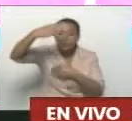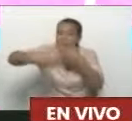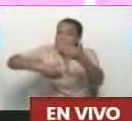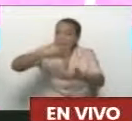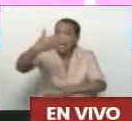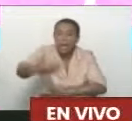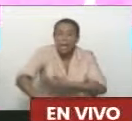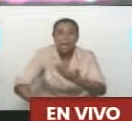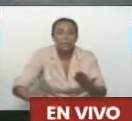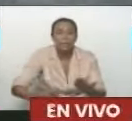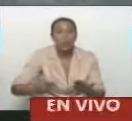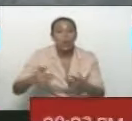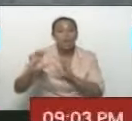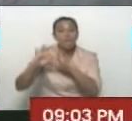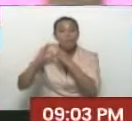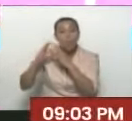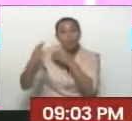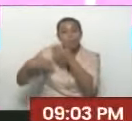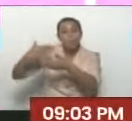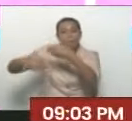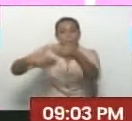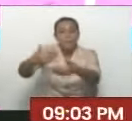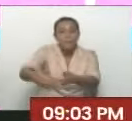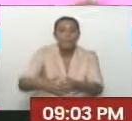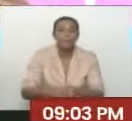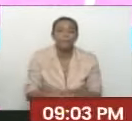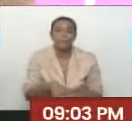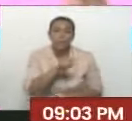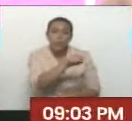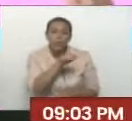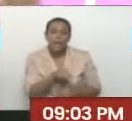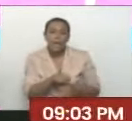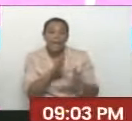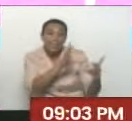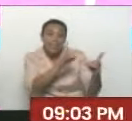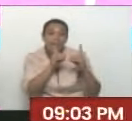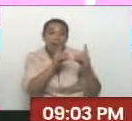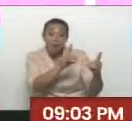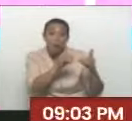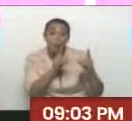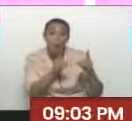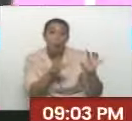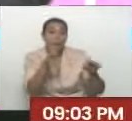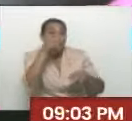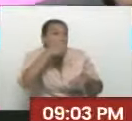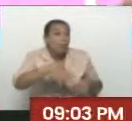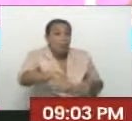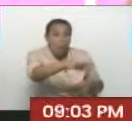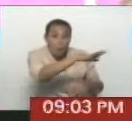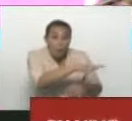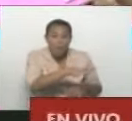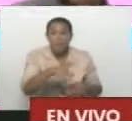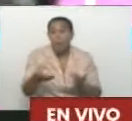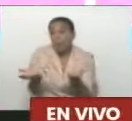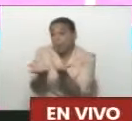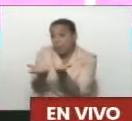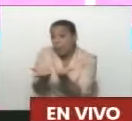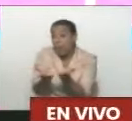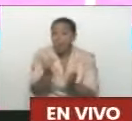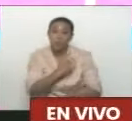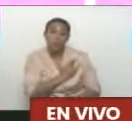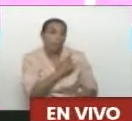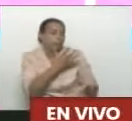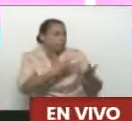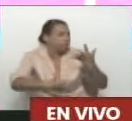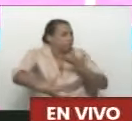venezolanas y la incidencia del proceso que mencionaba Ignacio, el diálogo cultural que hay entre lo que va surgiendo y de lo que